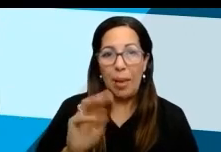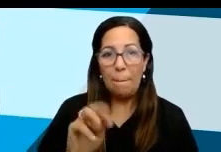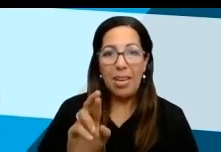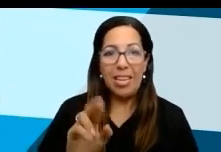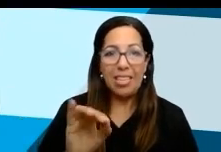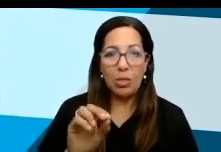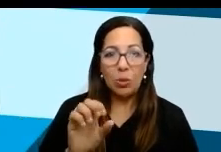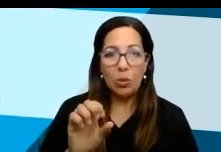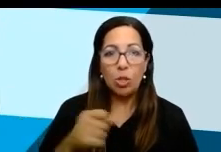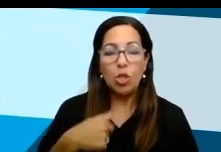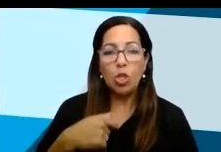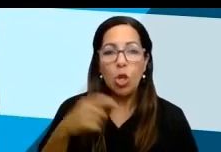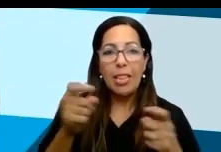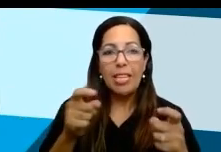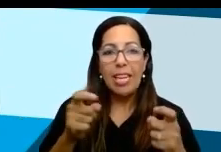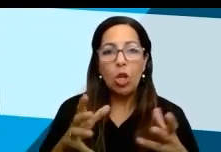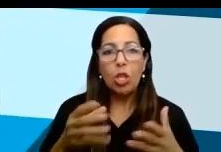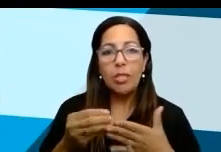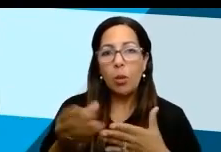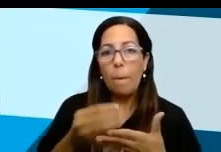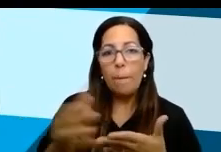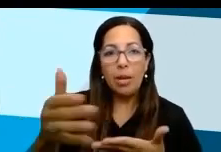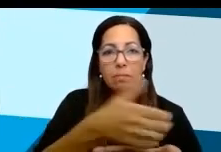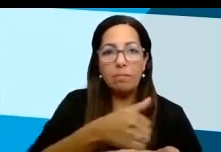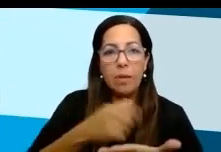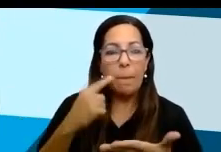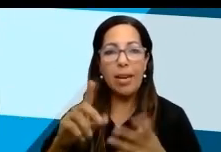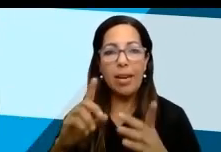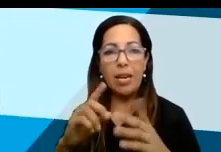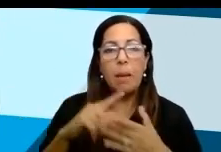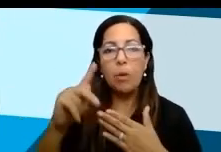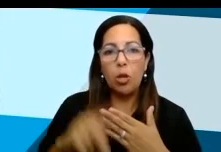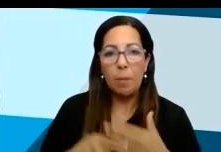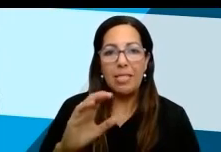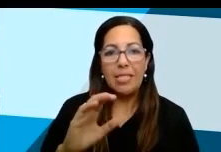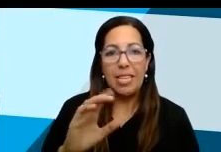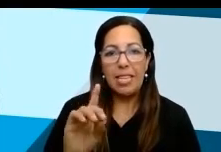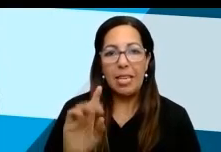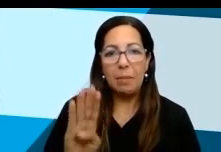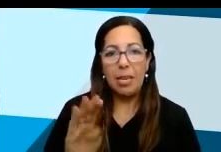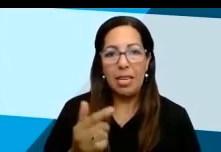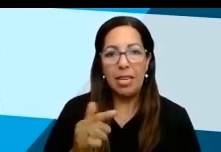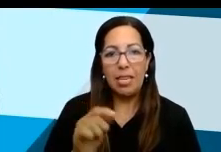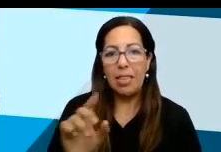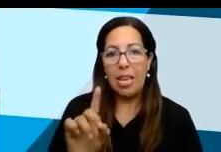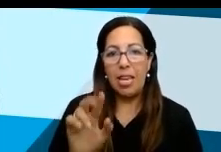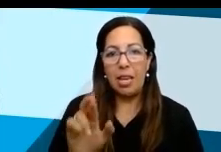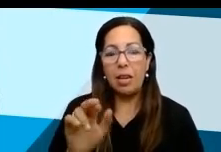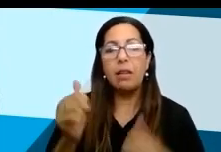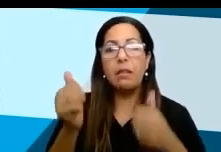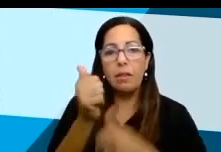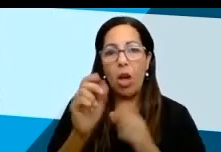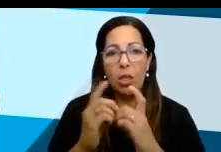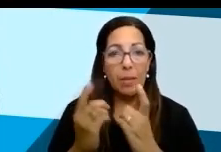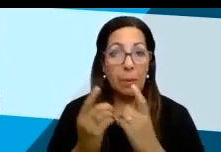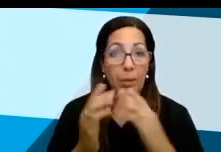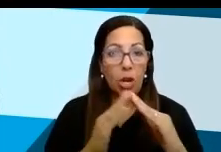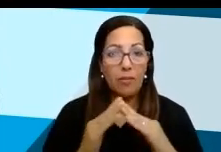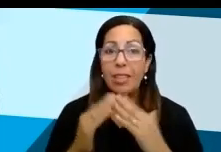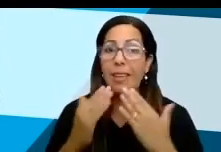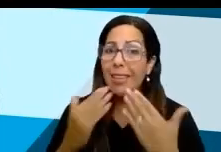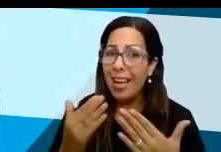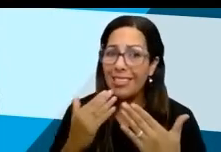director de adquisiciones para el programa CDBGDR en el Departamento de la Vivienda y te agradezco,